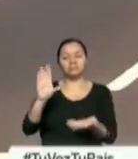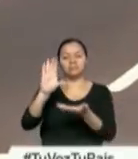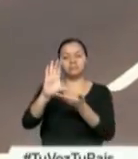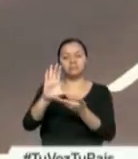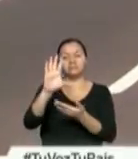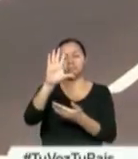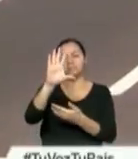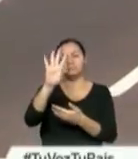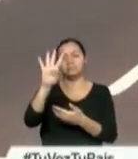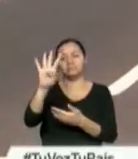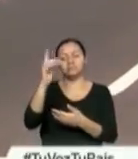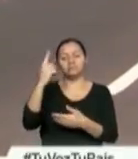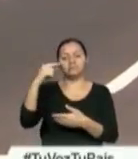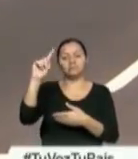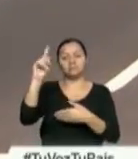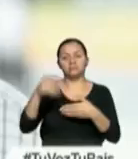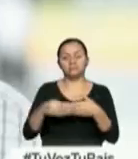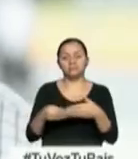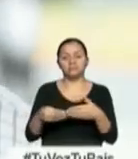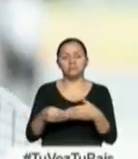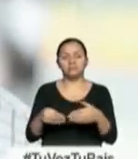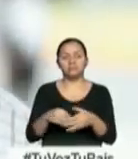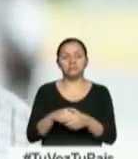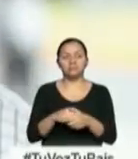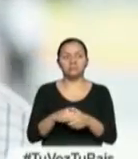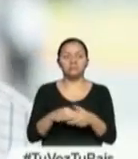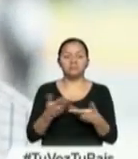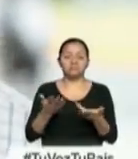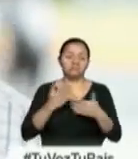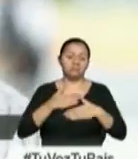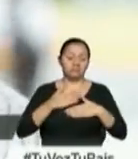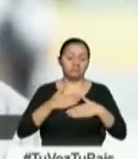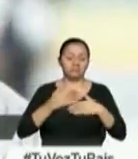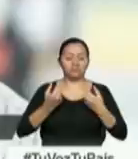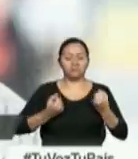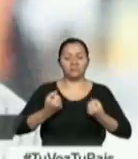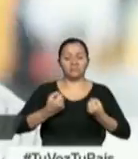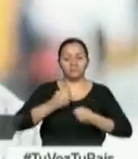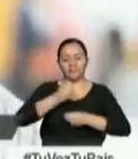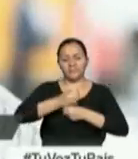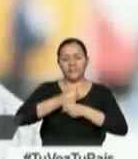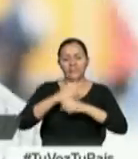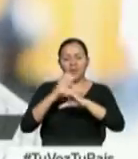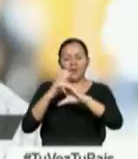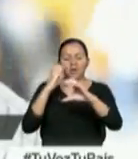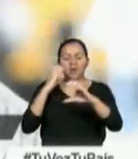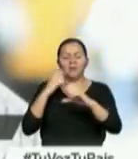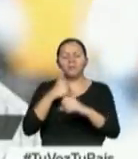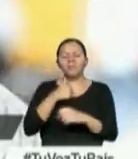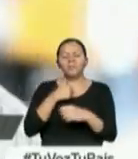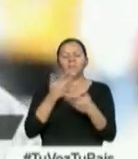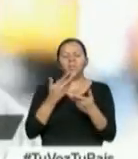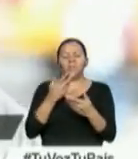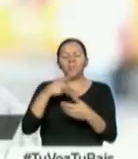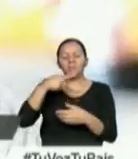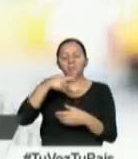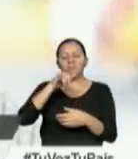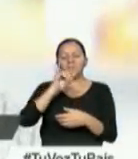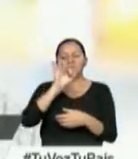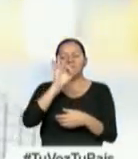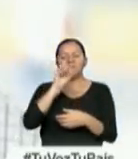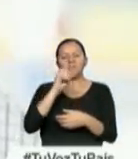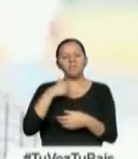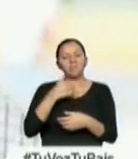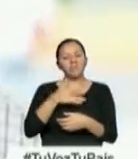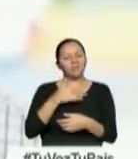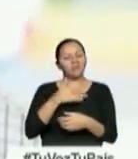de 54 millones de dólares. Como transportistas de aquí, de la compañía Sixitrans, de la parroquia de Pifo, pues nos